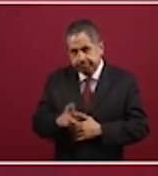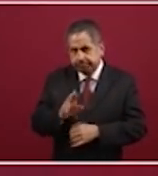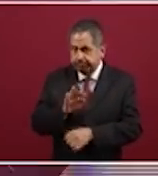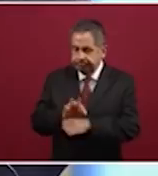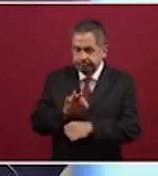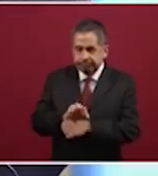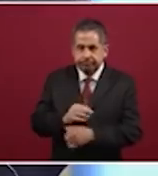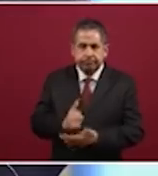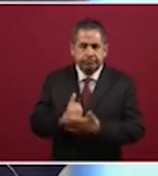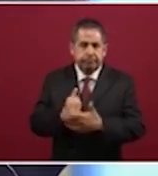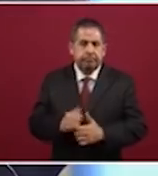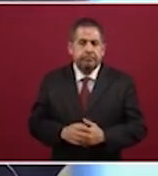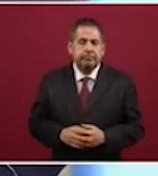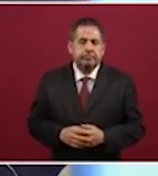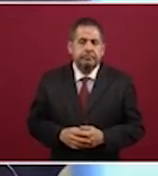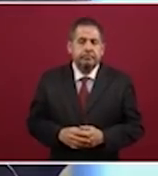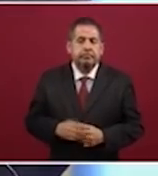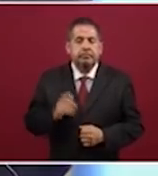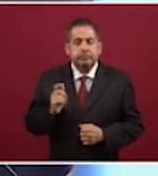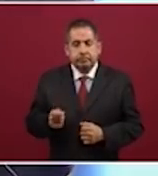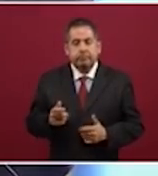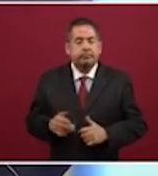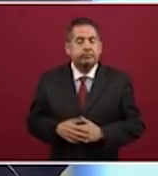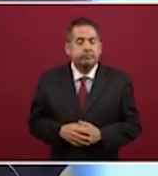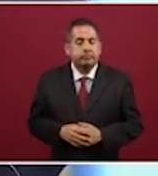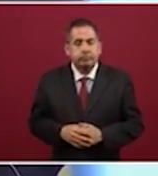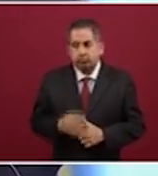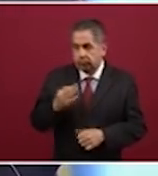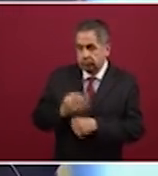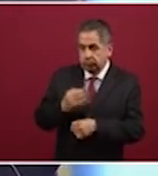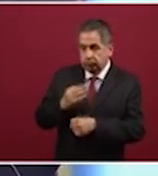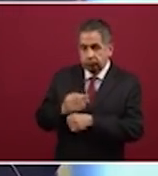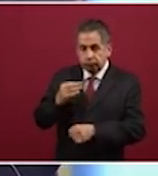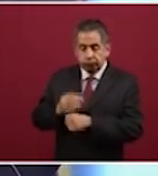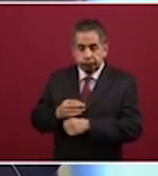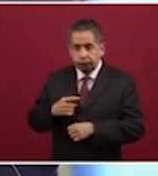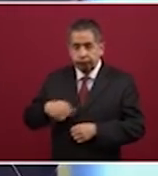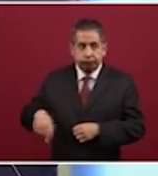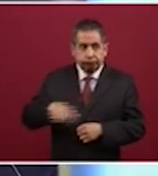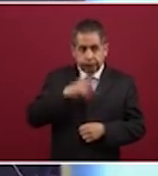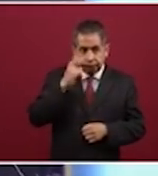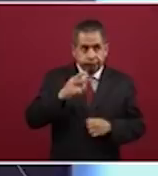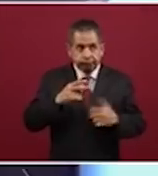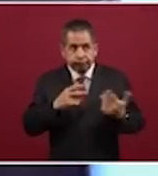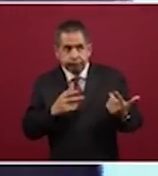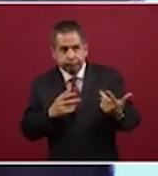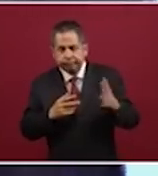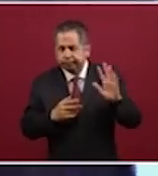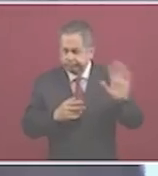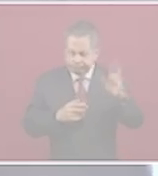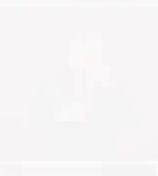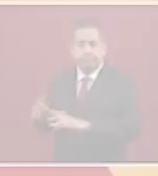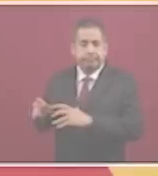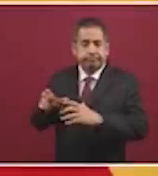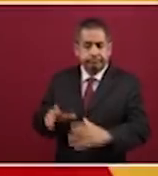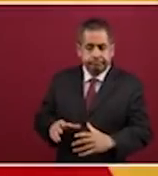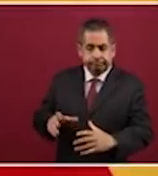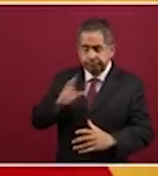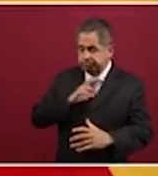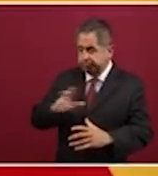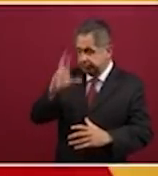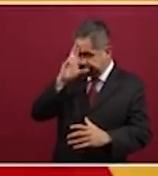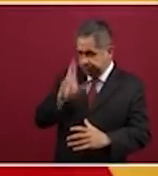México reitera su respeto al gobierno y pueblo norteamericano y dijo que al mismo tiempo respetará los derechos humanos de los migrantes.